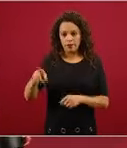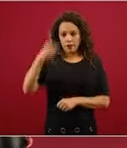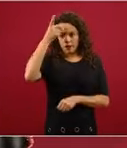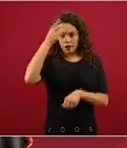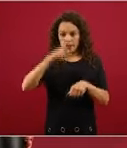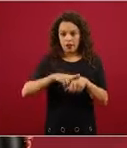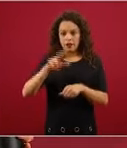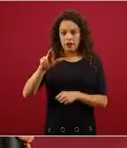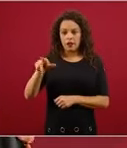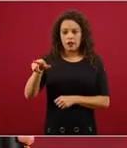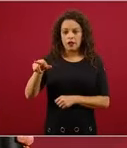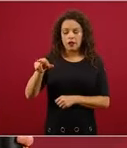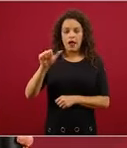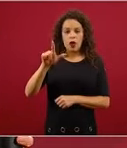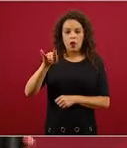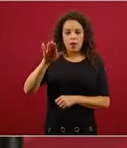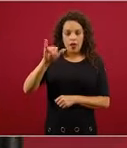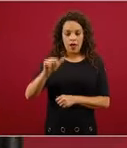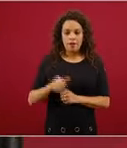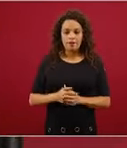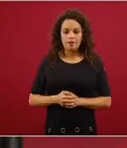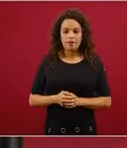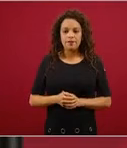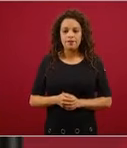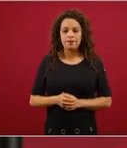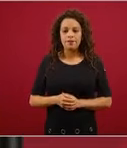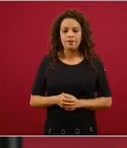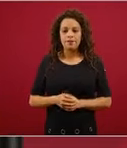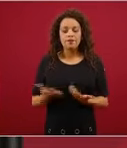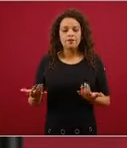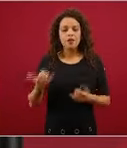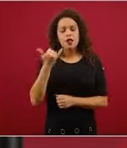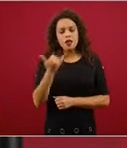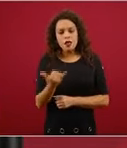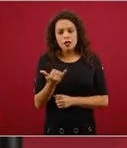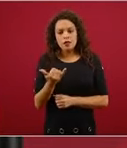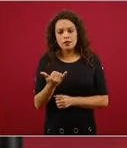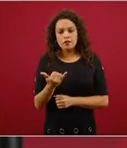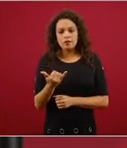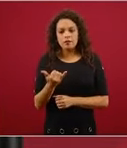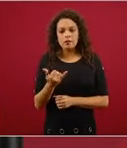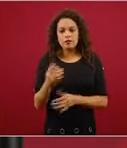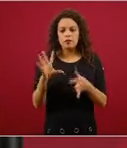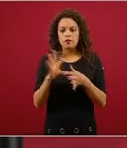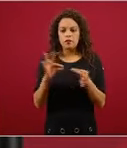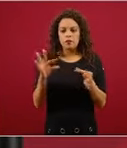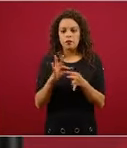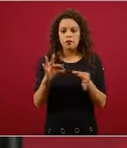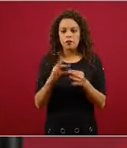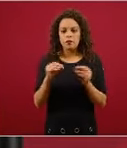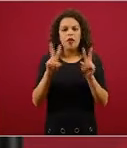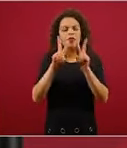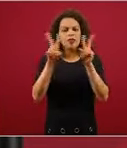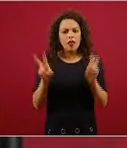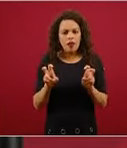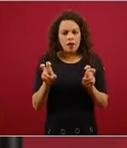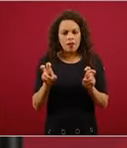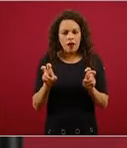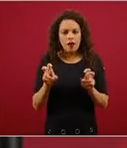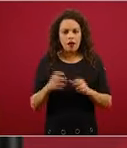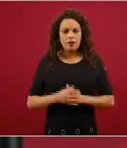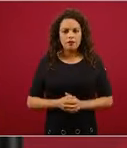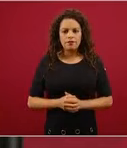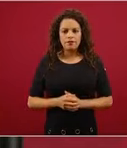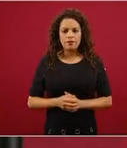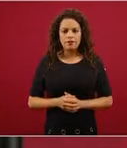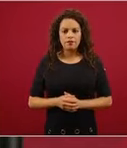Secretaría de Salud, y abordaremos un tema que periódicamente